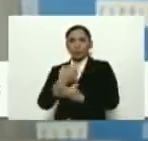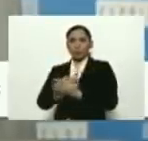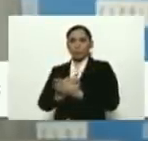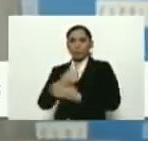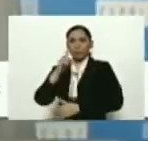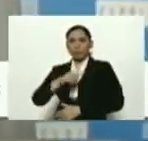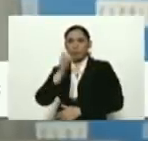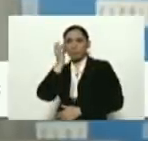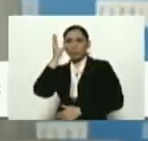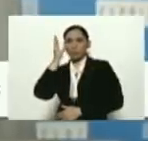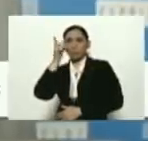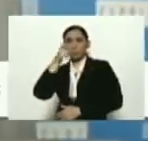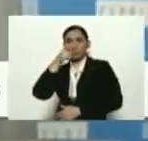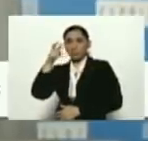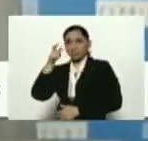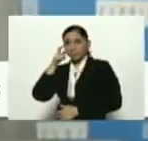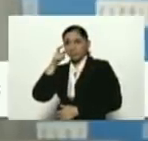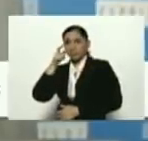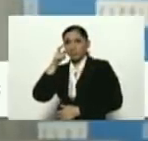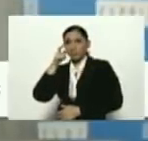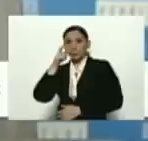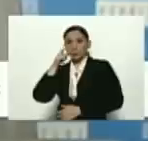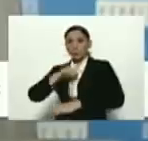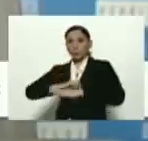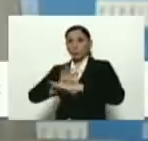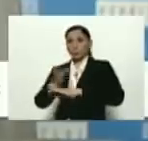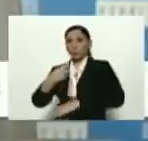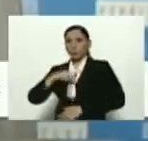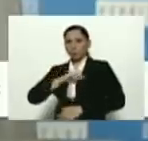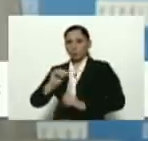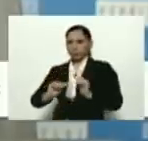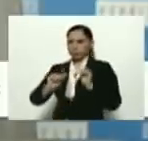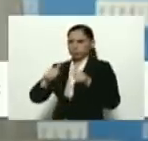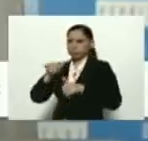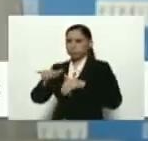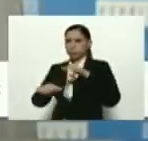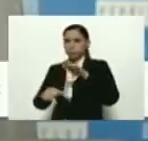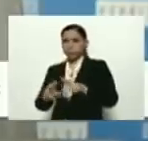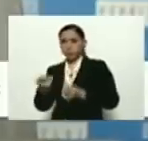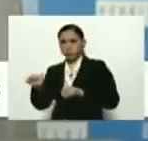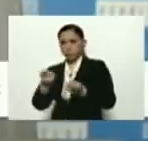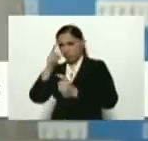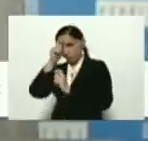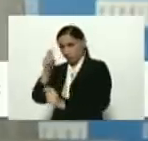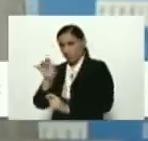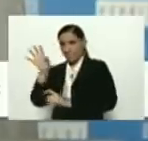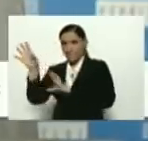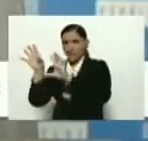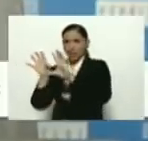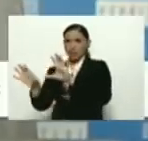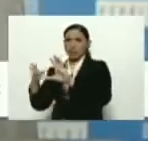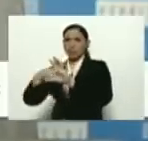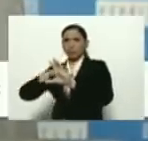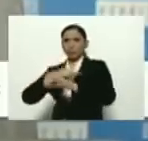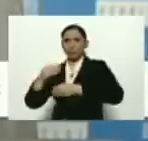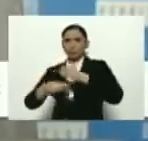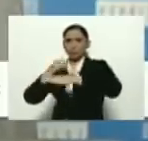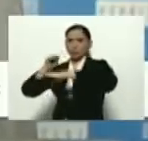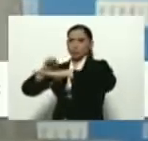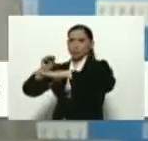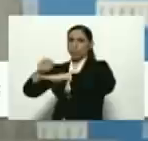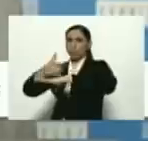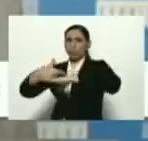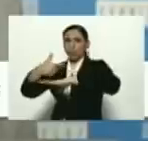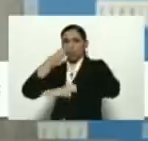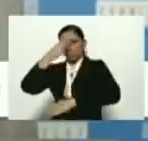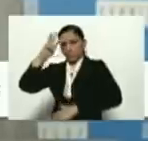la creación de un observatorio COVID que hemos puesto en marcha justamente al servicio de los países. Lo hicimos a solicitud del Gobierno